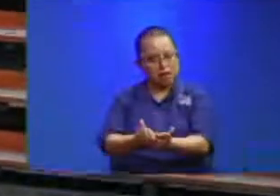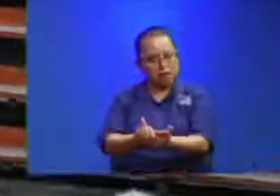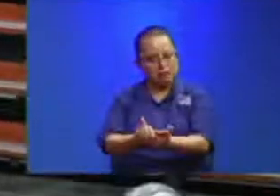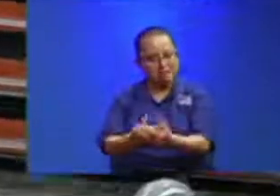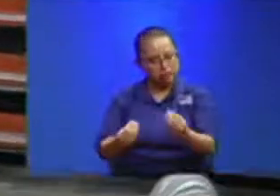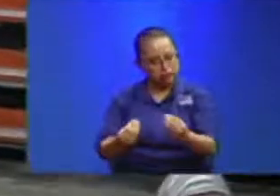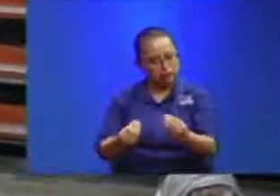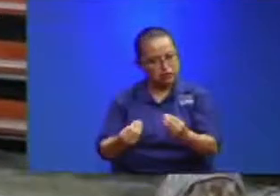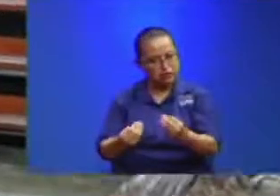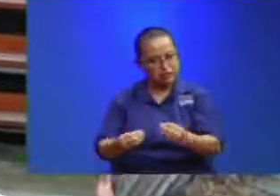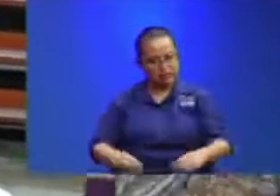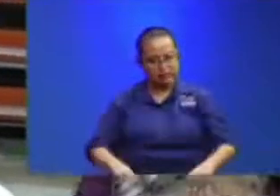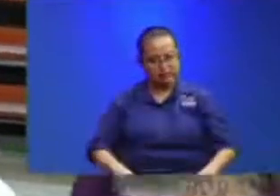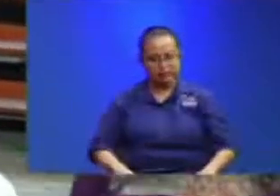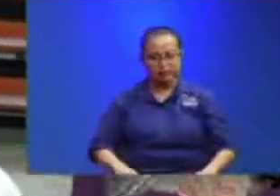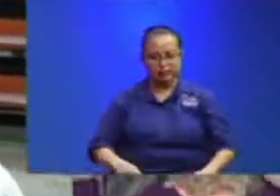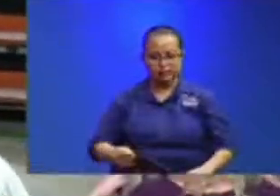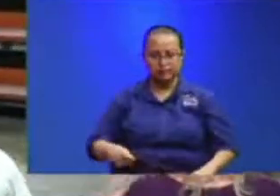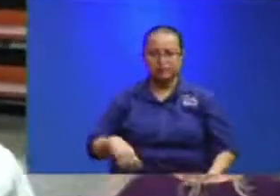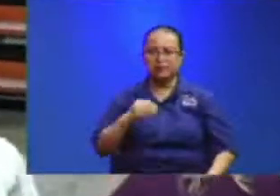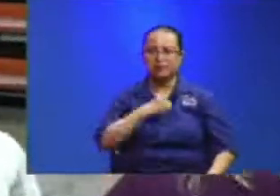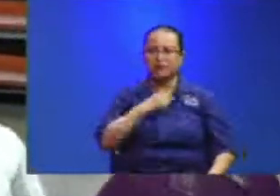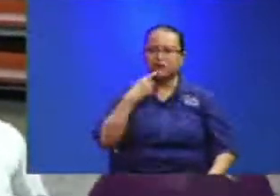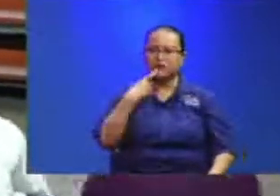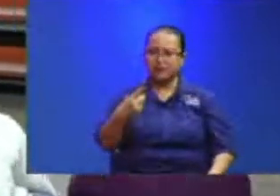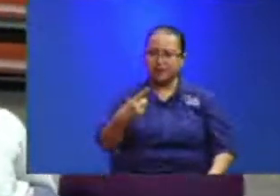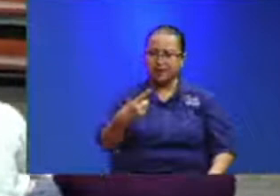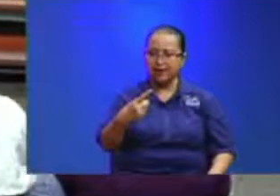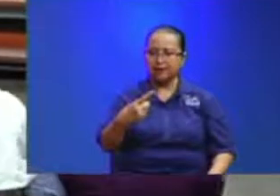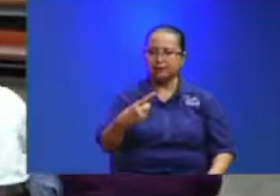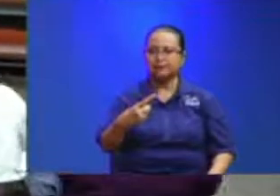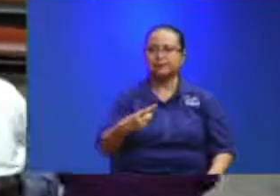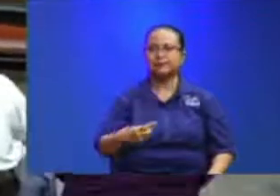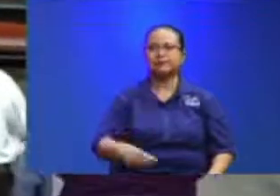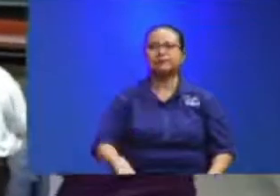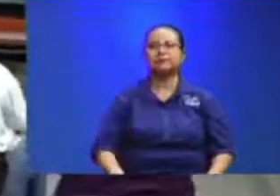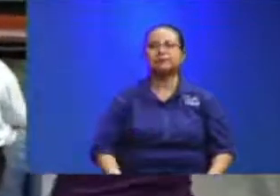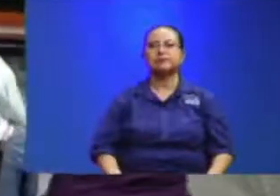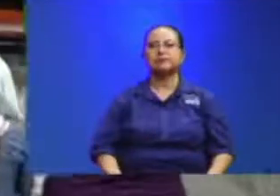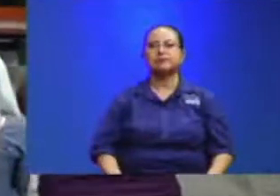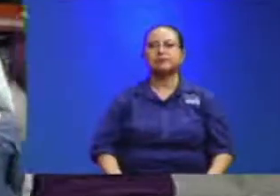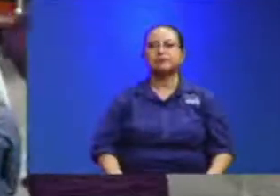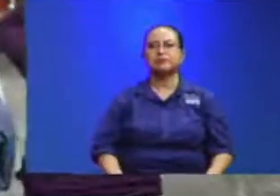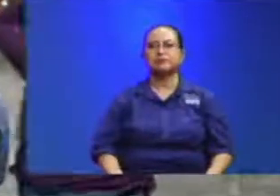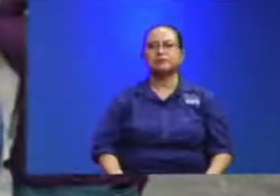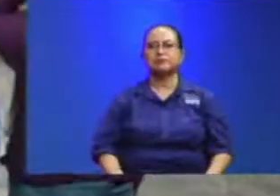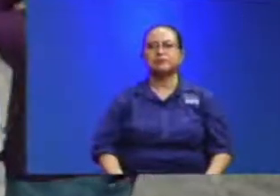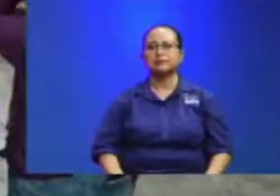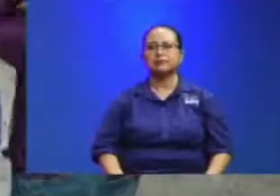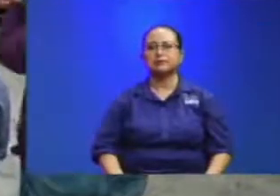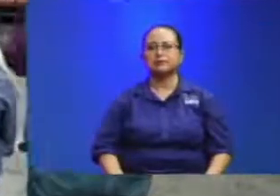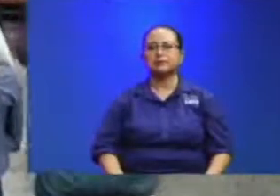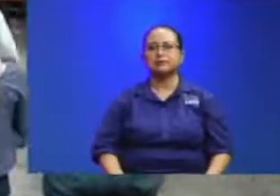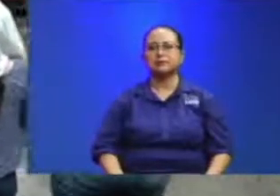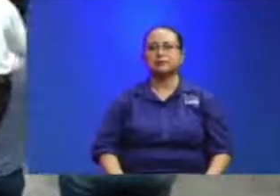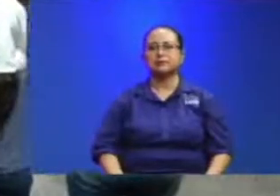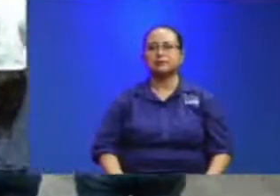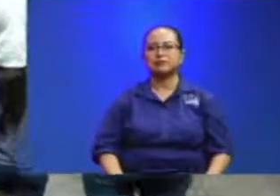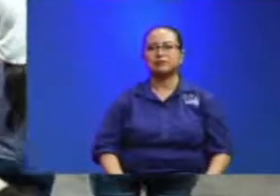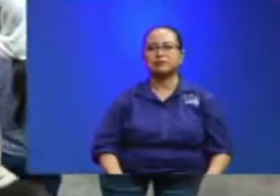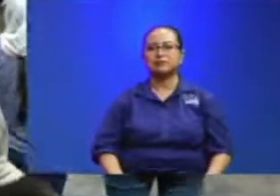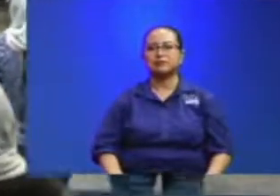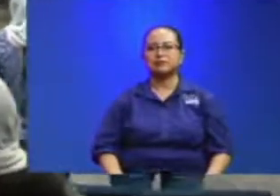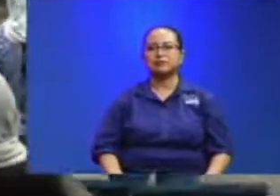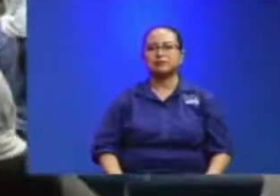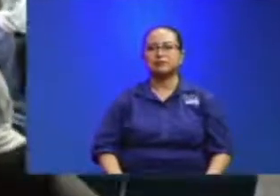ahora solo le quiero decir una cosa más antes de que oremos a mí no me